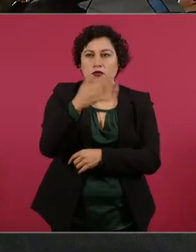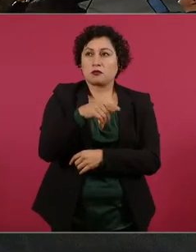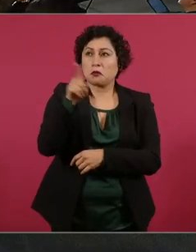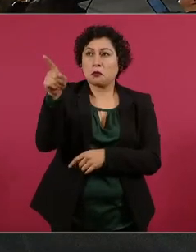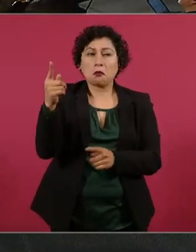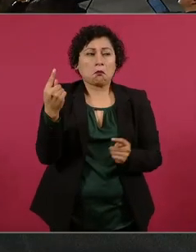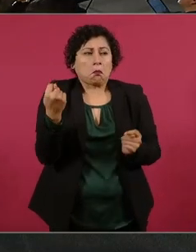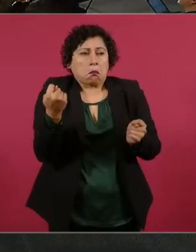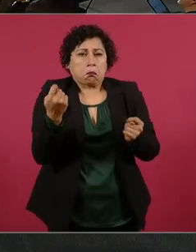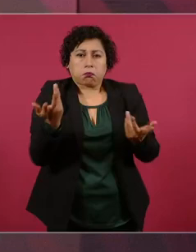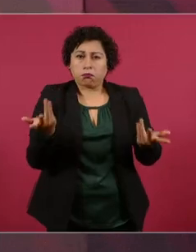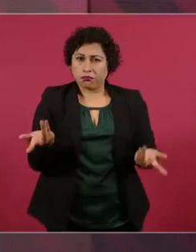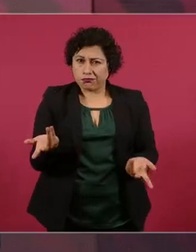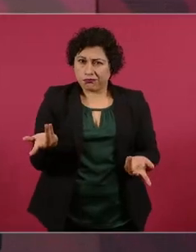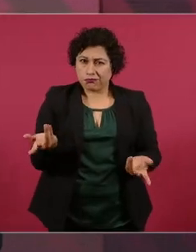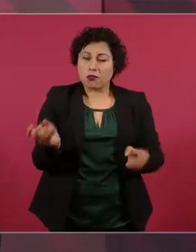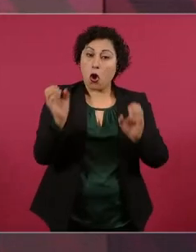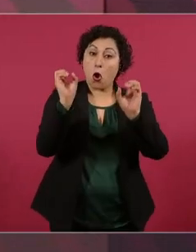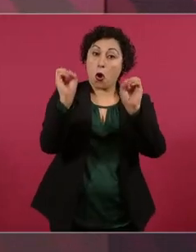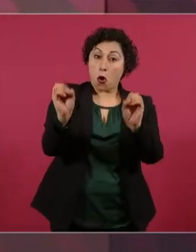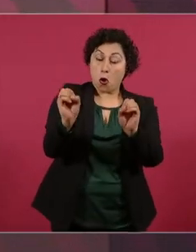mejorar los salarios.